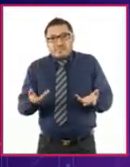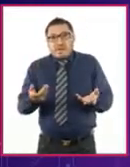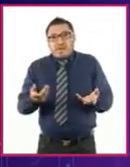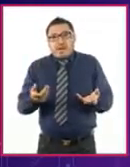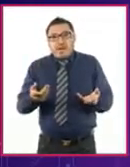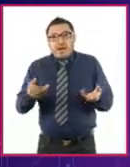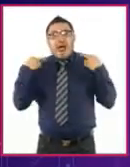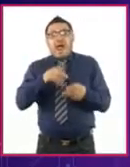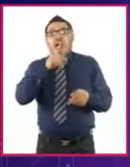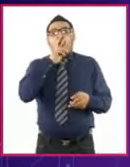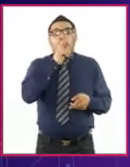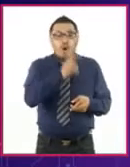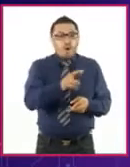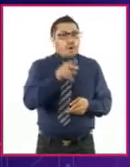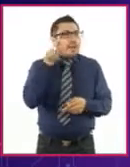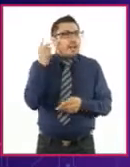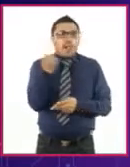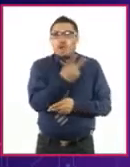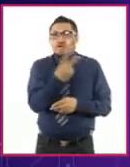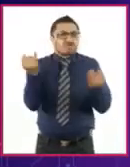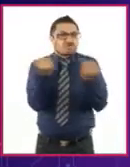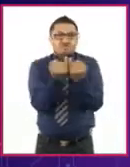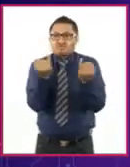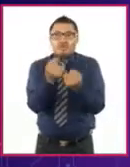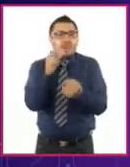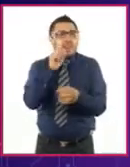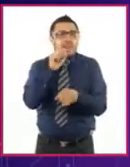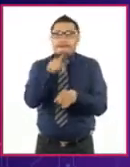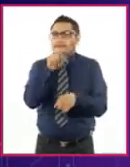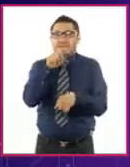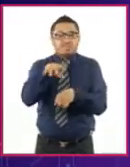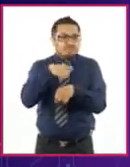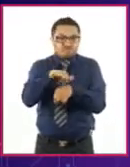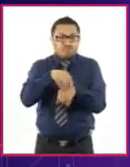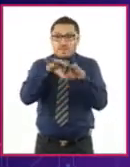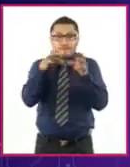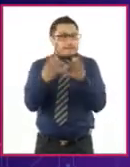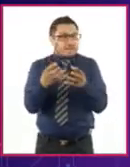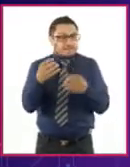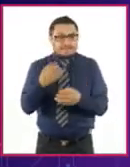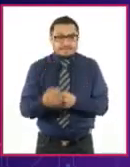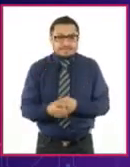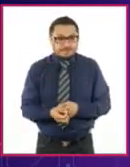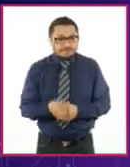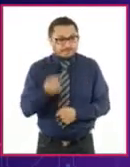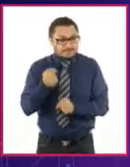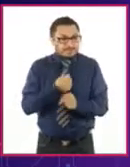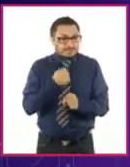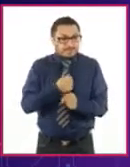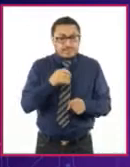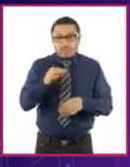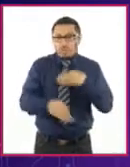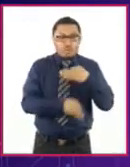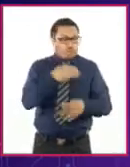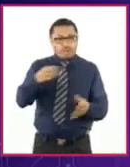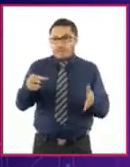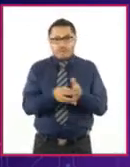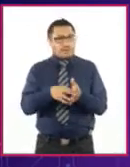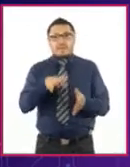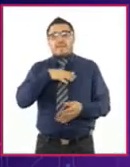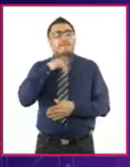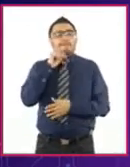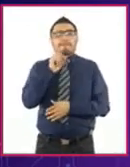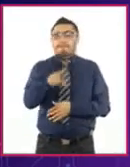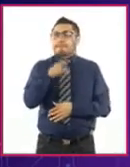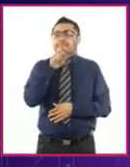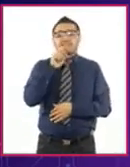respondió que ambos tenían el mismo número de pelotas para entrenar, porque todas las cajas tenían el mismo número